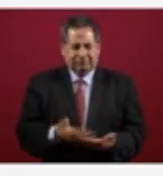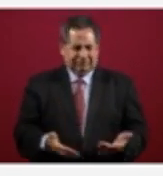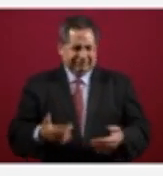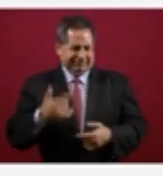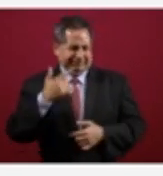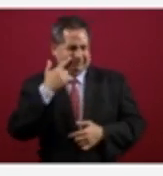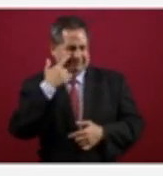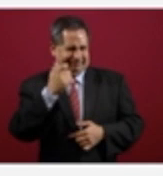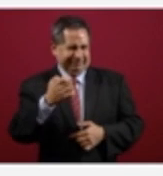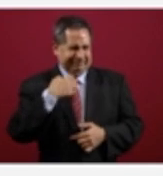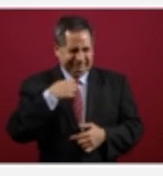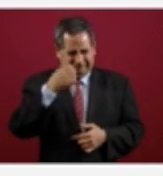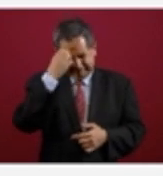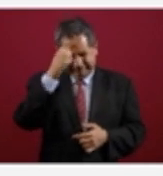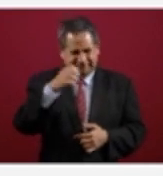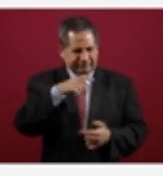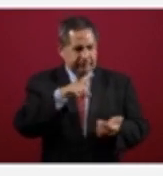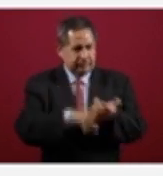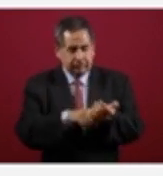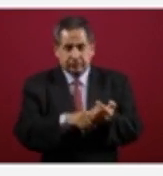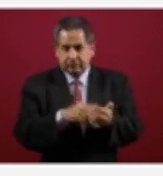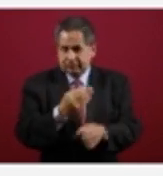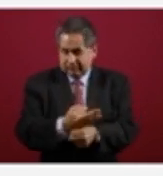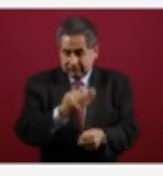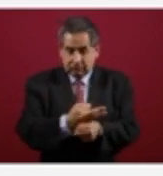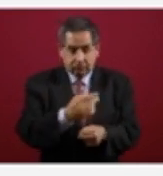sospechoso, es algo extraño que